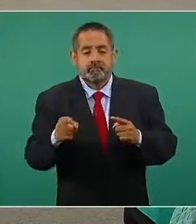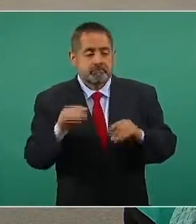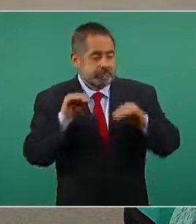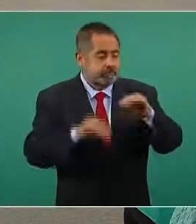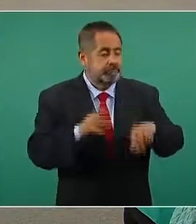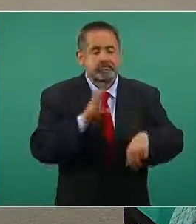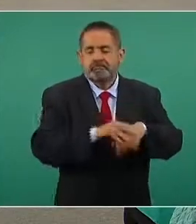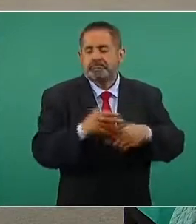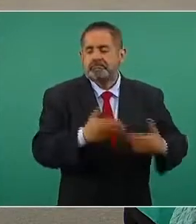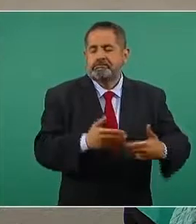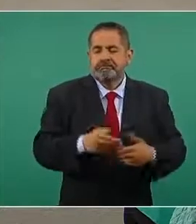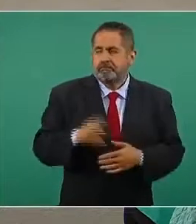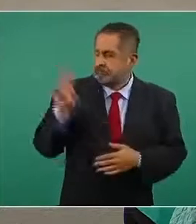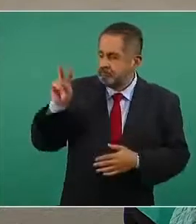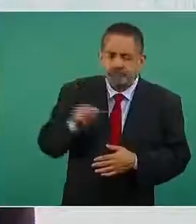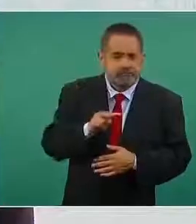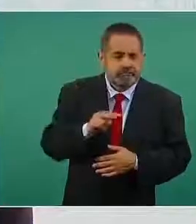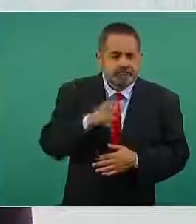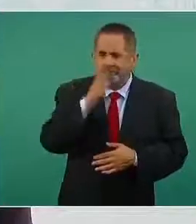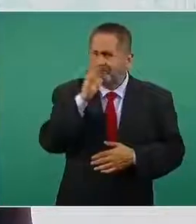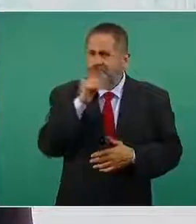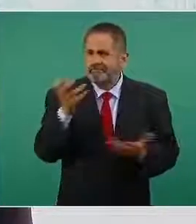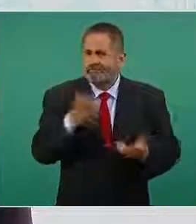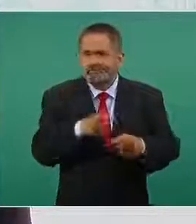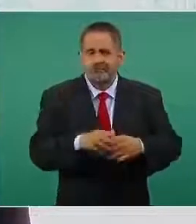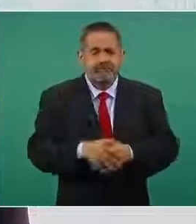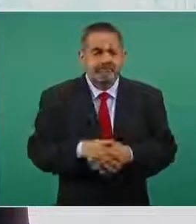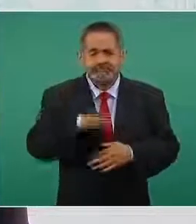hacer. Se contaminaron